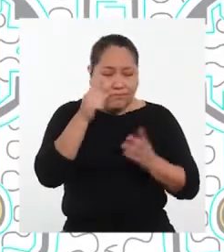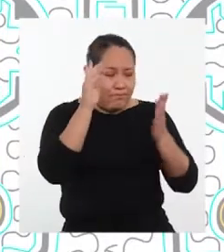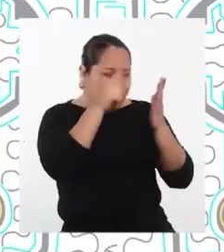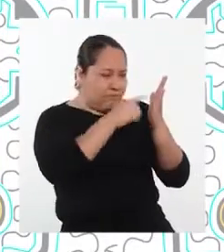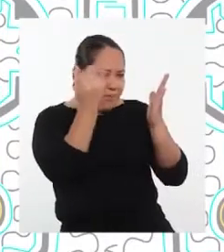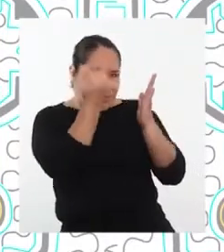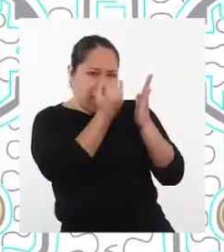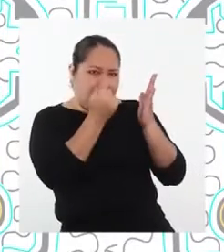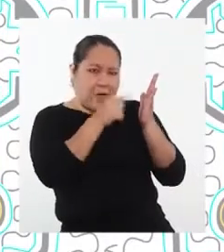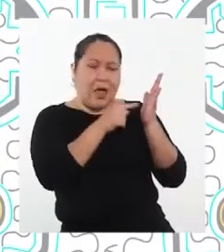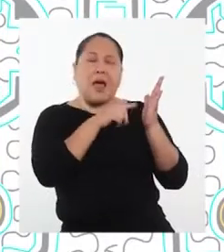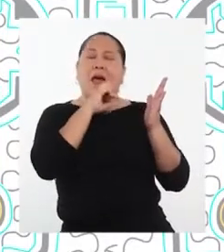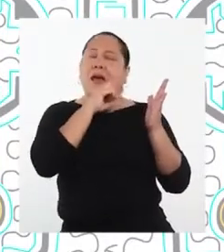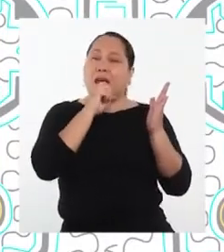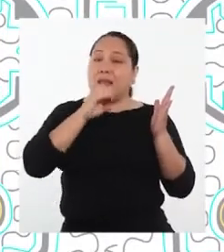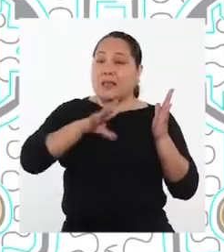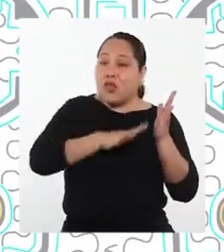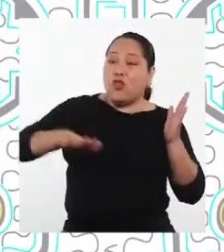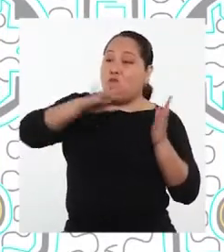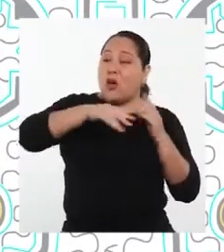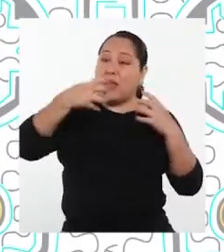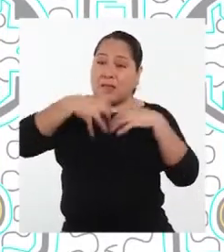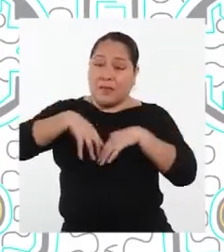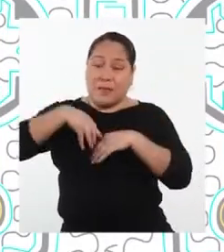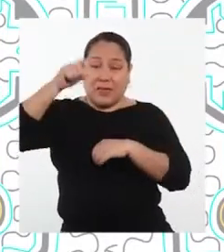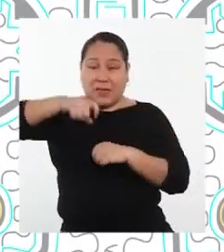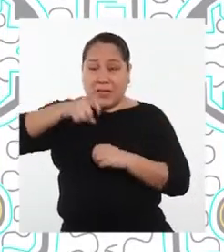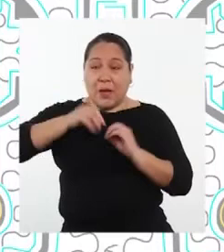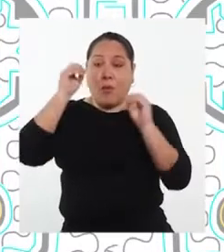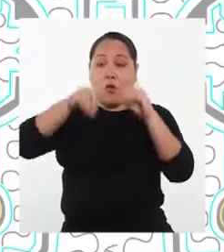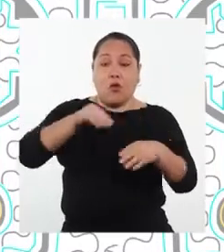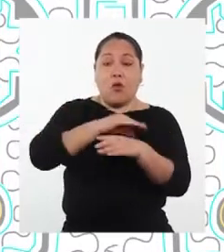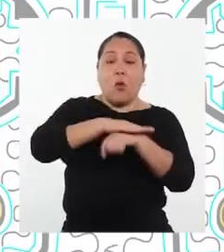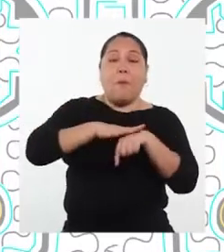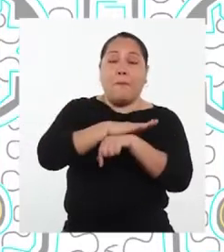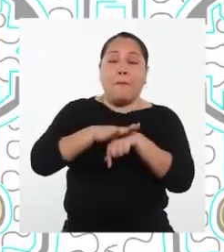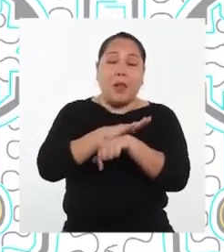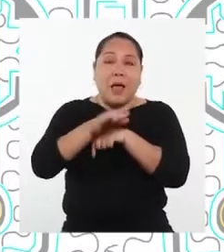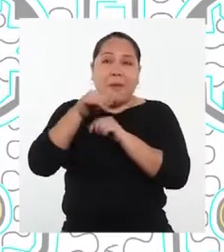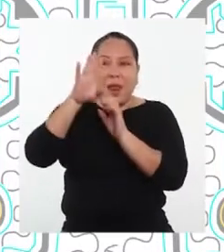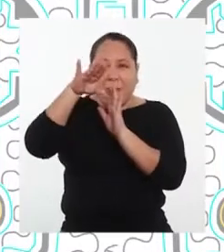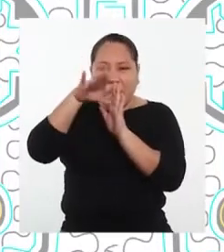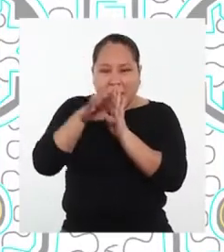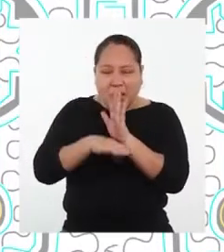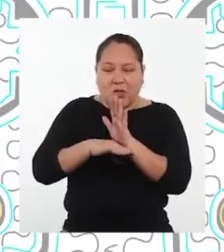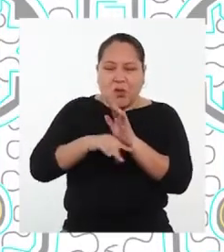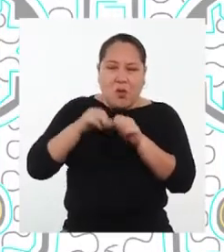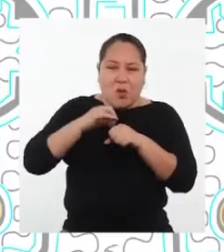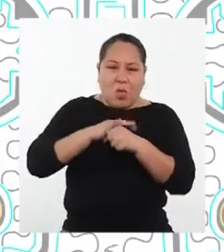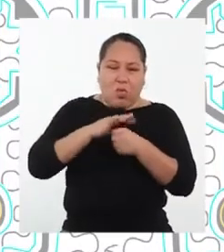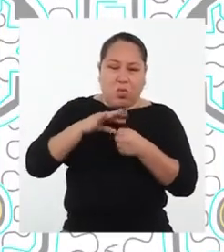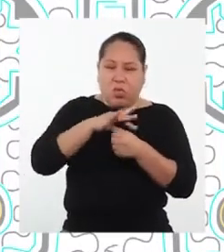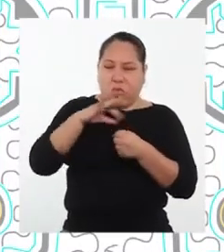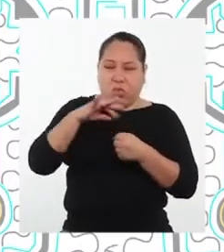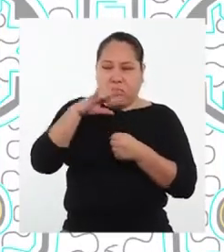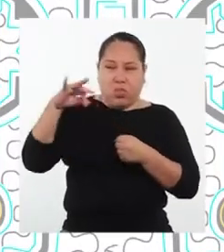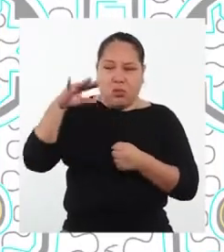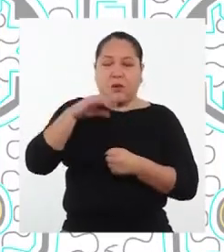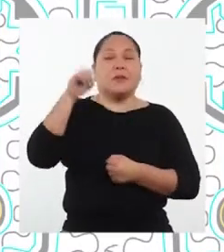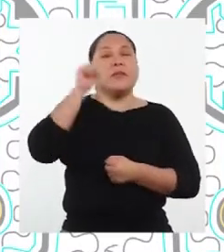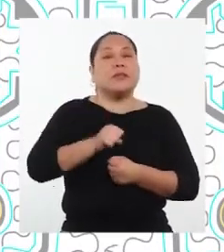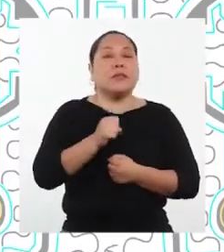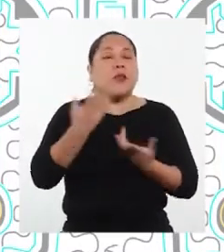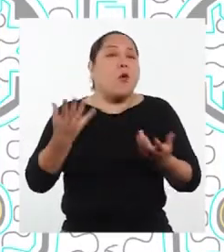nos enseña que todas las empresas en general deberían desarrollar un plan para poder reducir su emisión de gases. Sí,